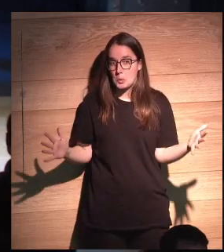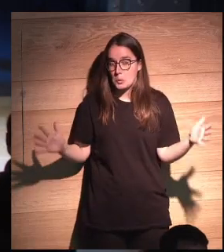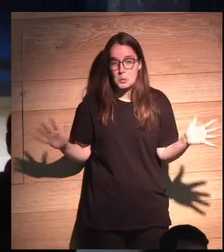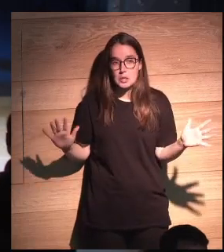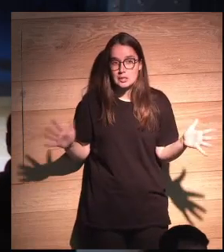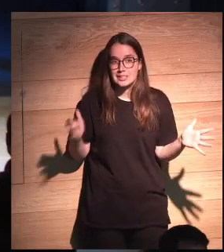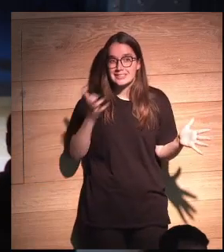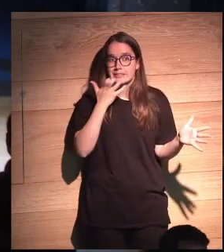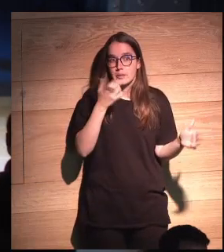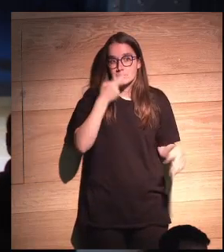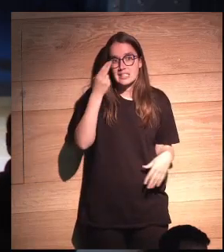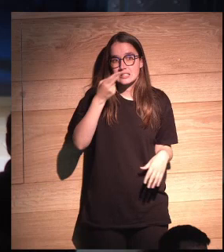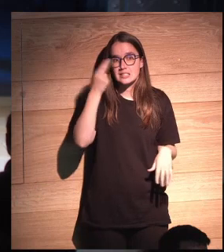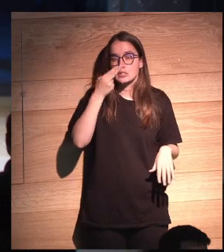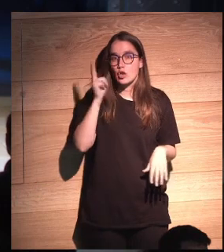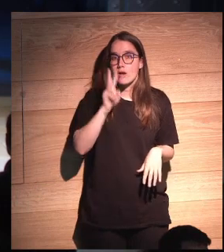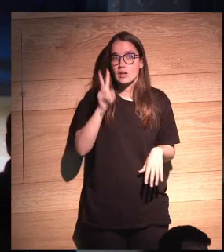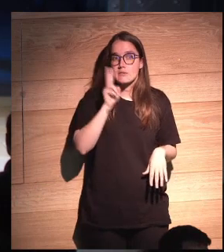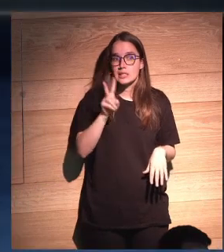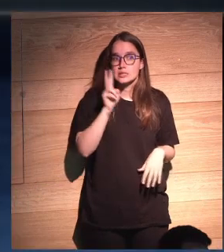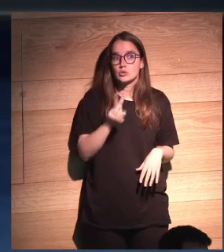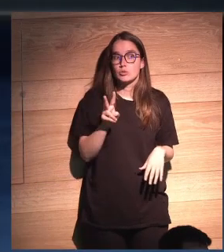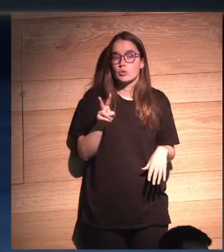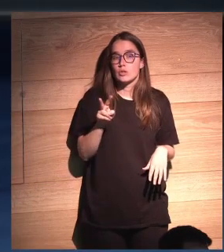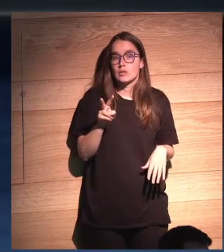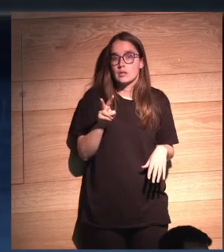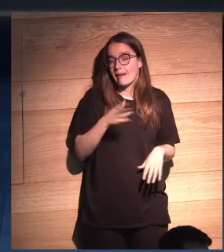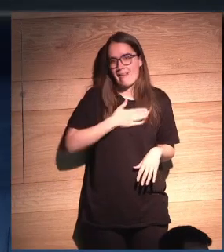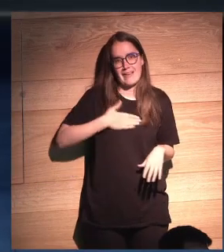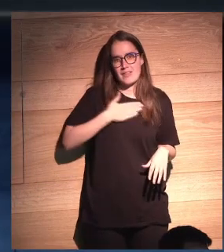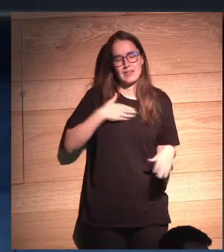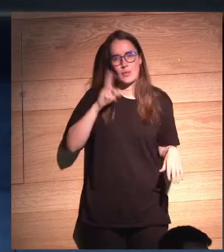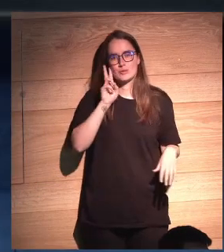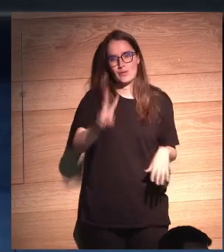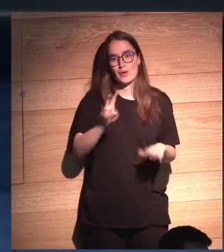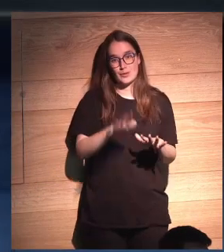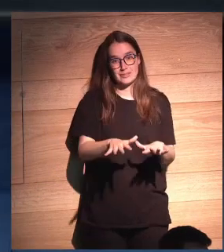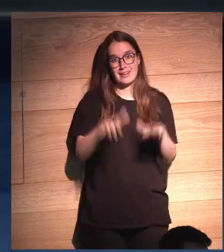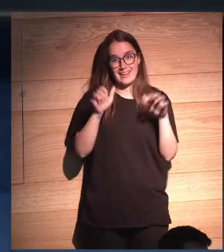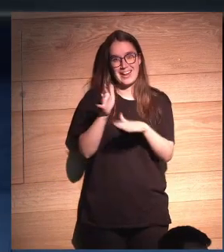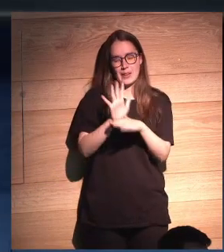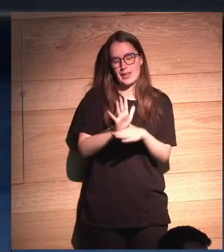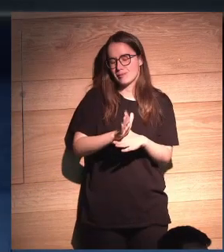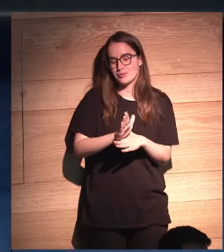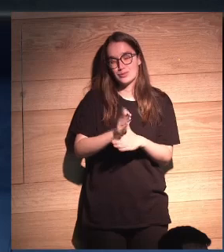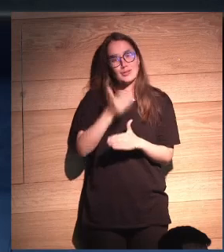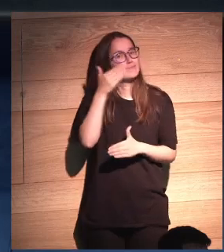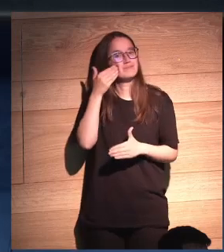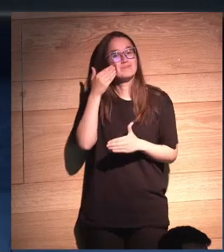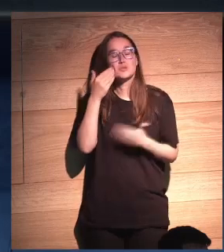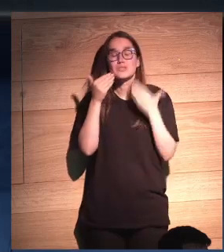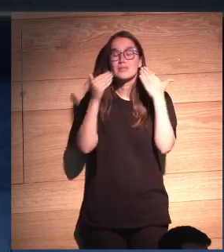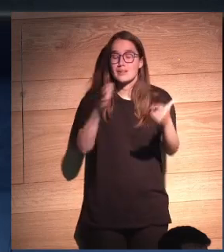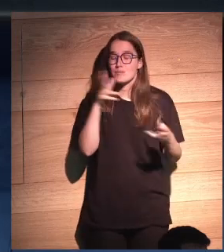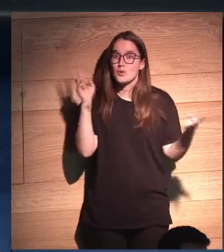deciros que si os ha parecido interesante lo que habéis visto y lo que habéis oído, estaremos encantados de veros en las salas, será un honor, y muchísimas gracias